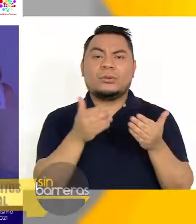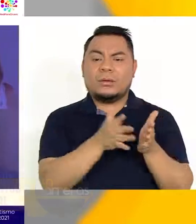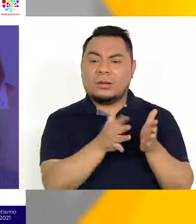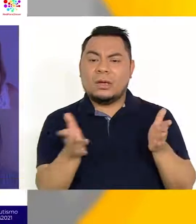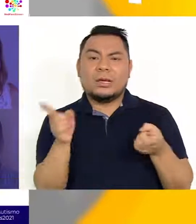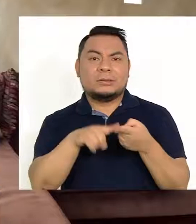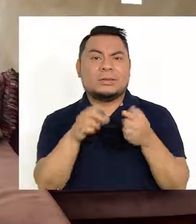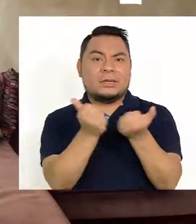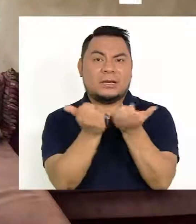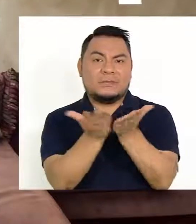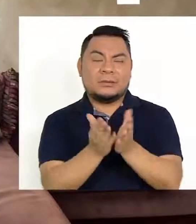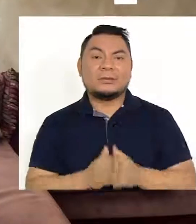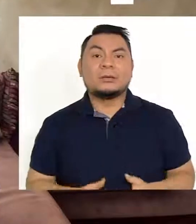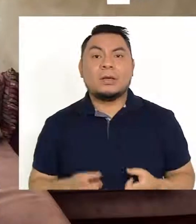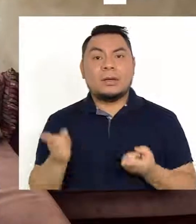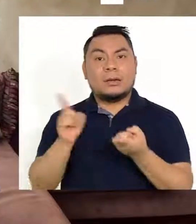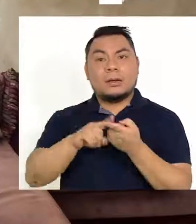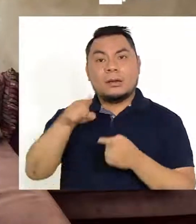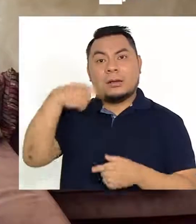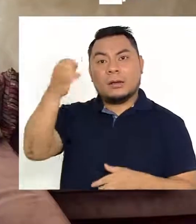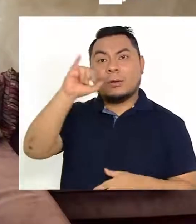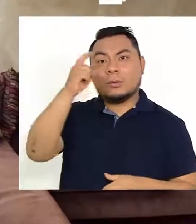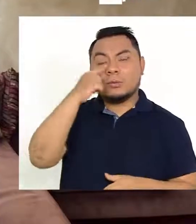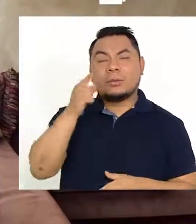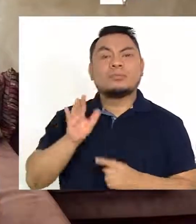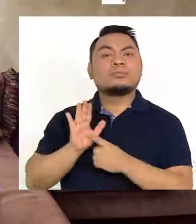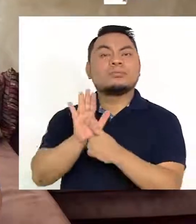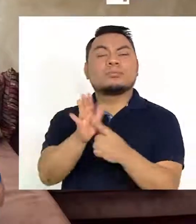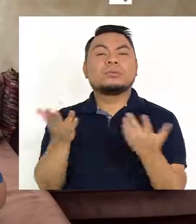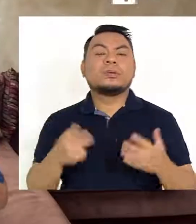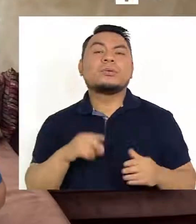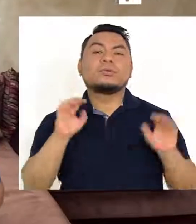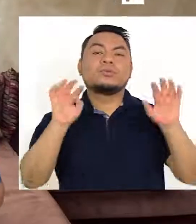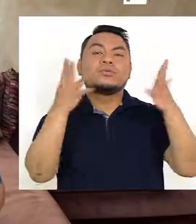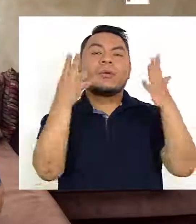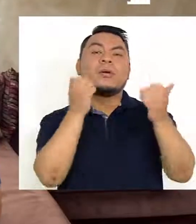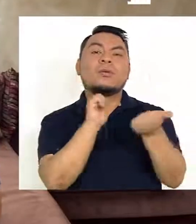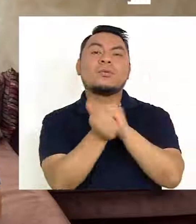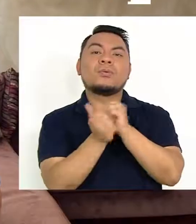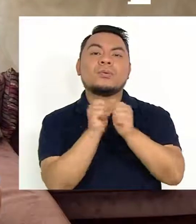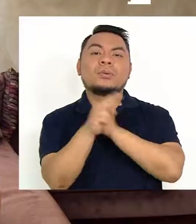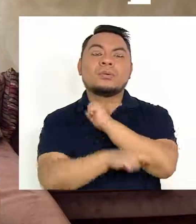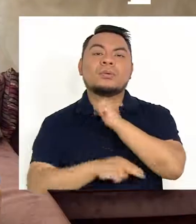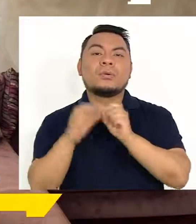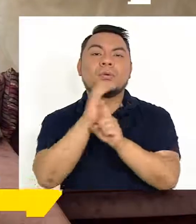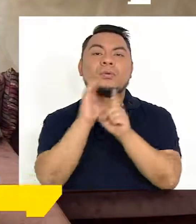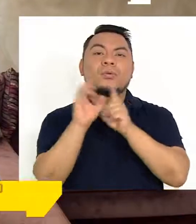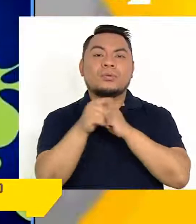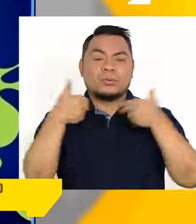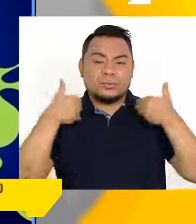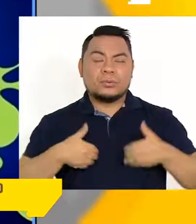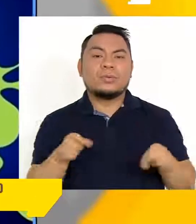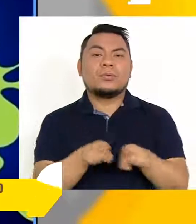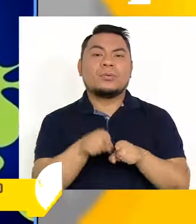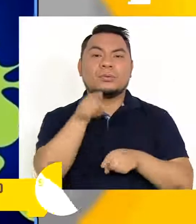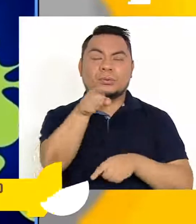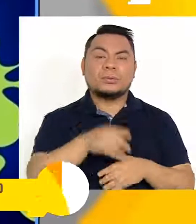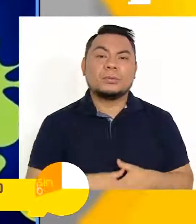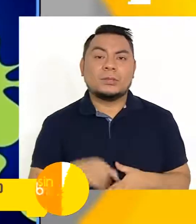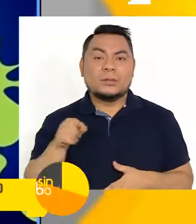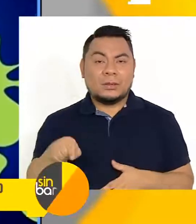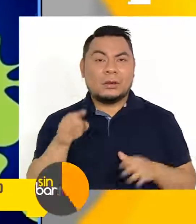quede de abril. Asimismo, hacia junio estaremos lanzando el noveno concurso nacional de pintura Soy Como